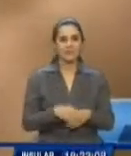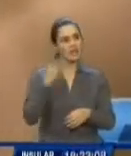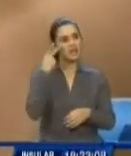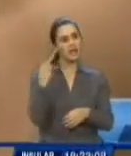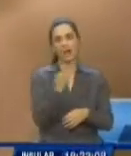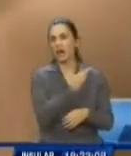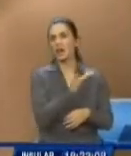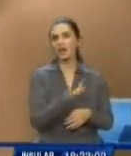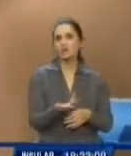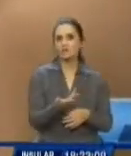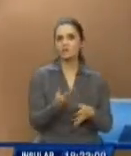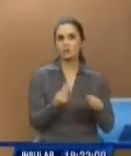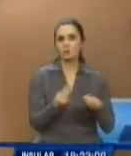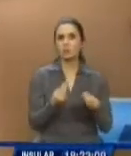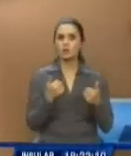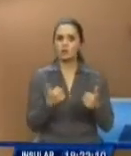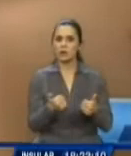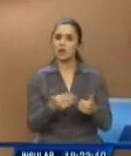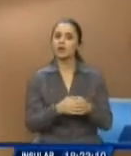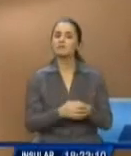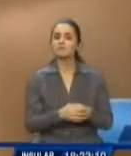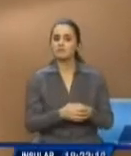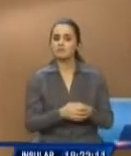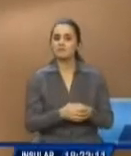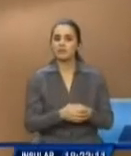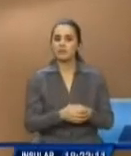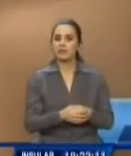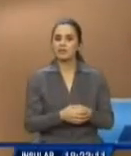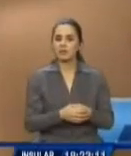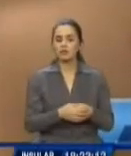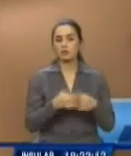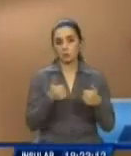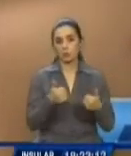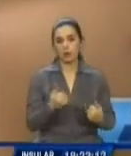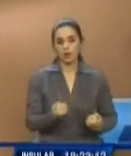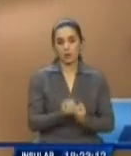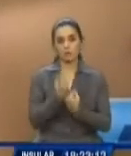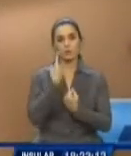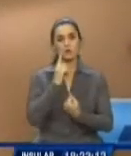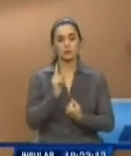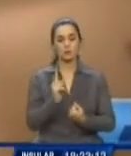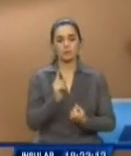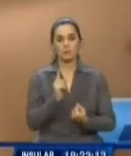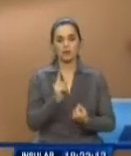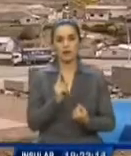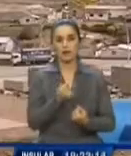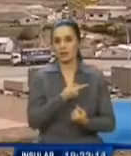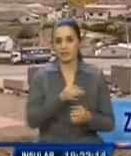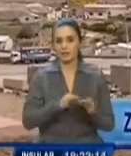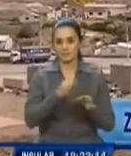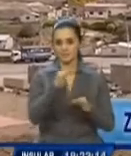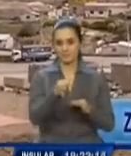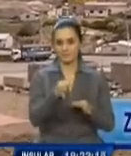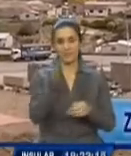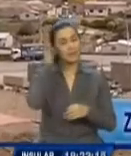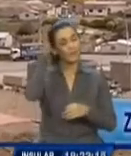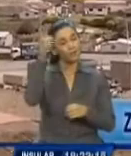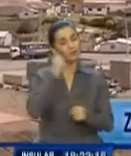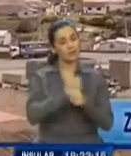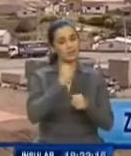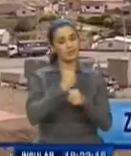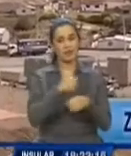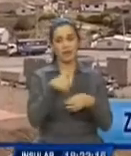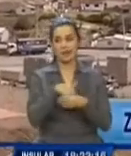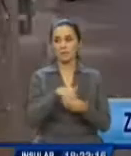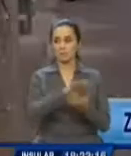veo muy bien, es un gran adelanto para aquí, para Sumbawa. A futuro se trabaja en proyectos